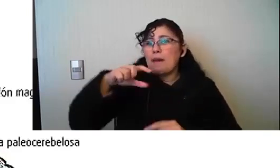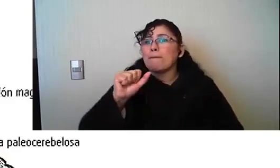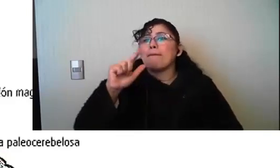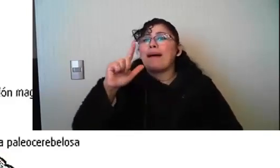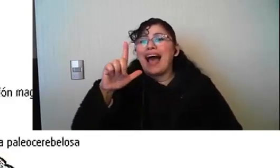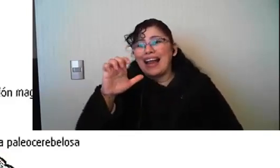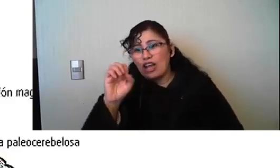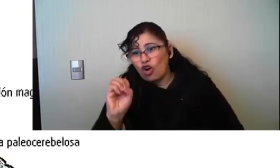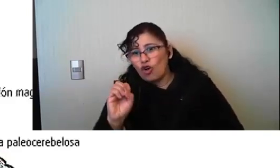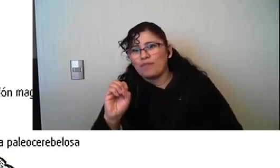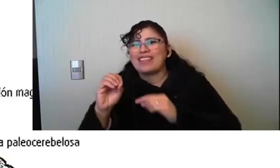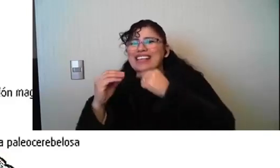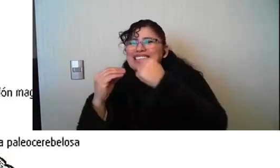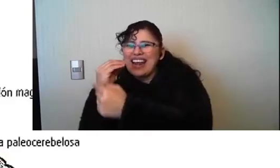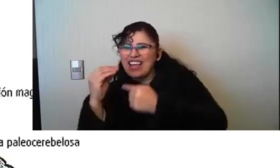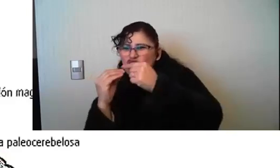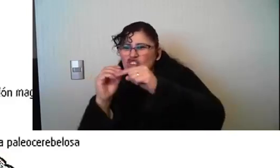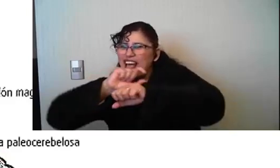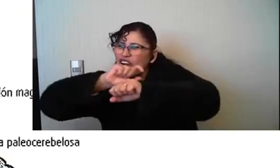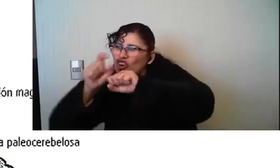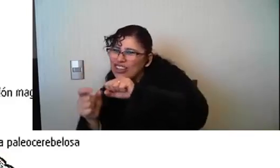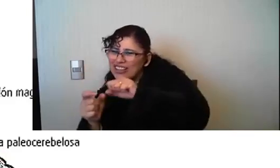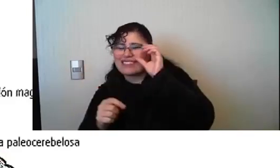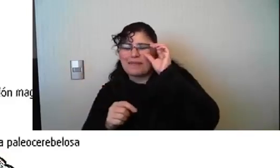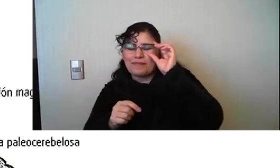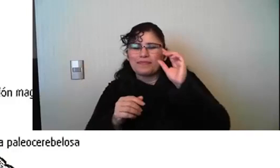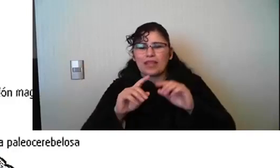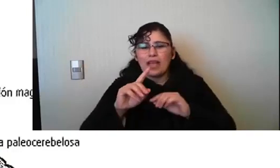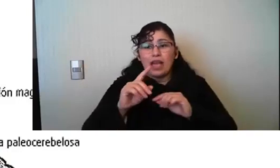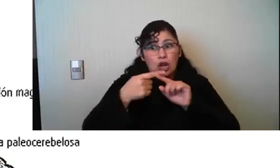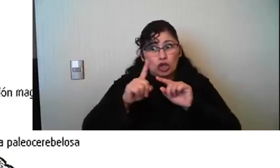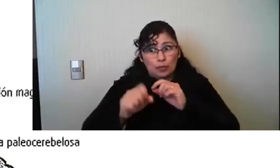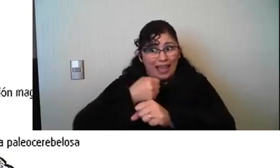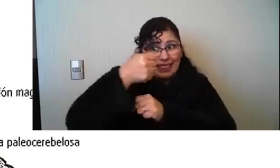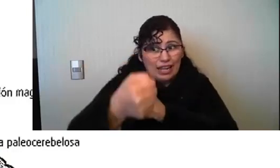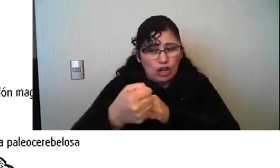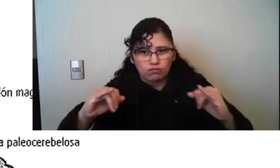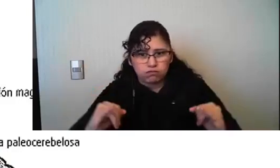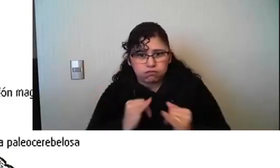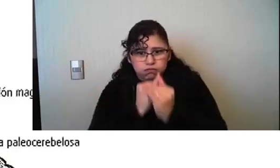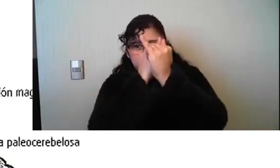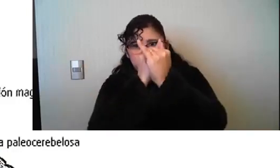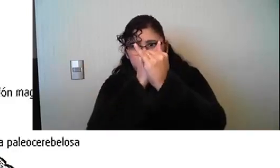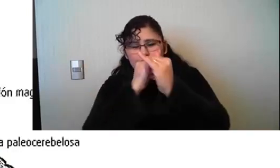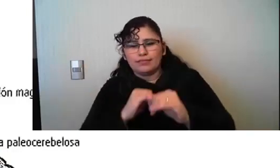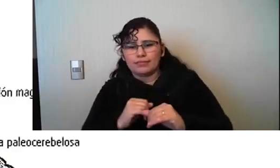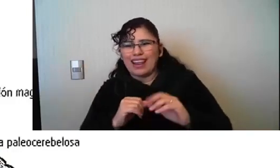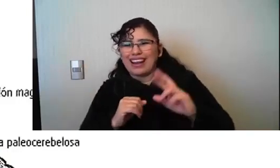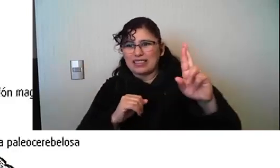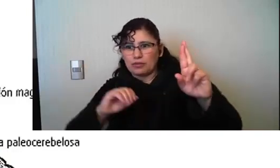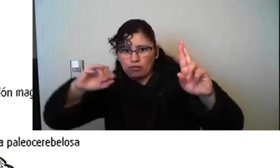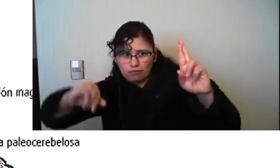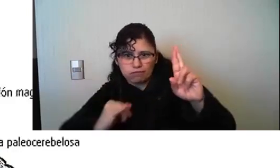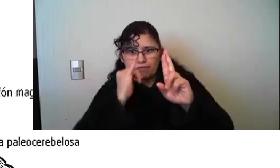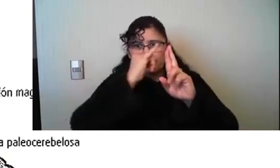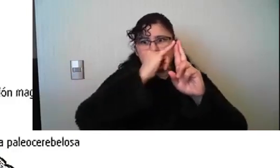¿Ya? Y el anterior, que es cruzado, es decir, el receptor está a este lado, cruza y asciende